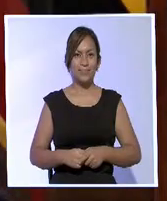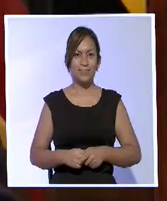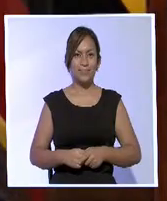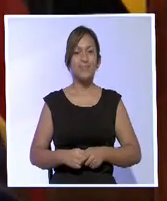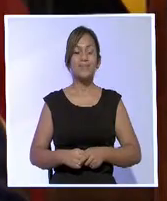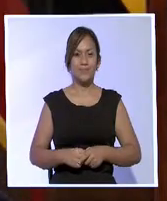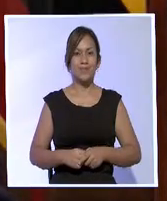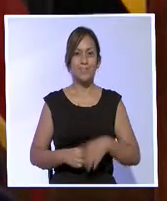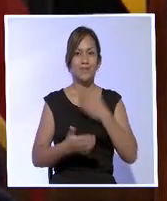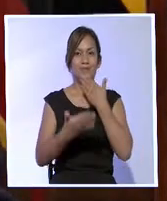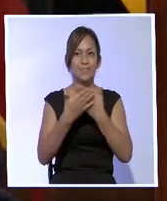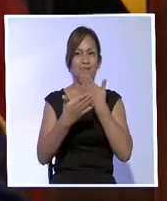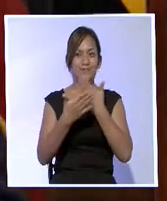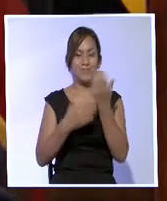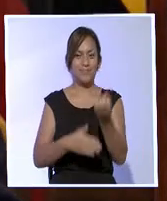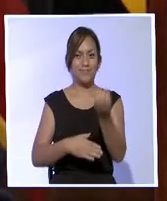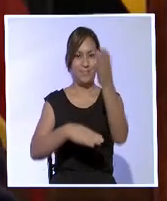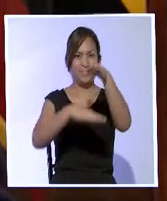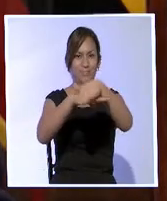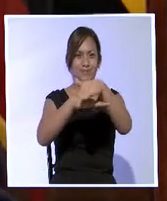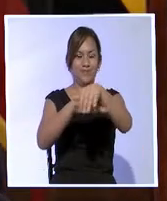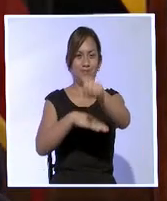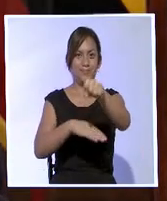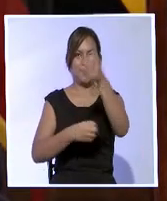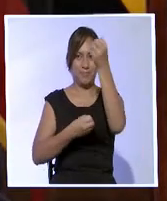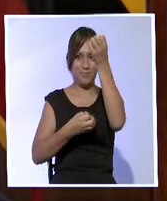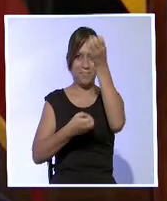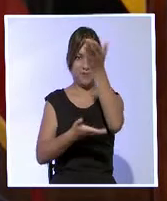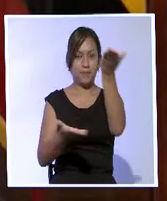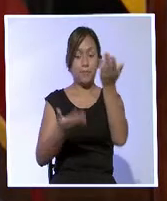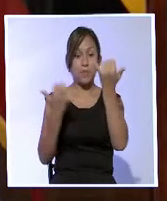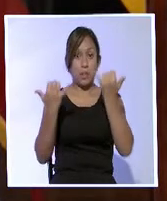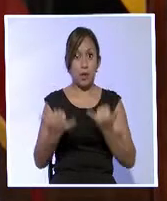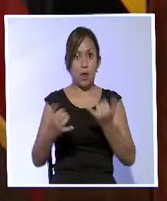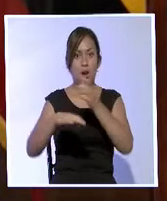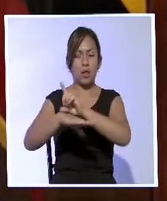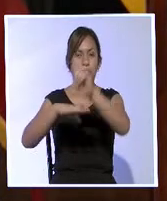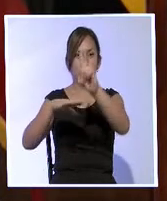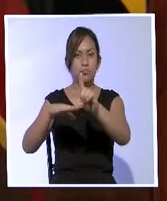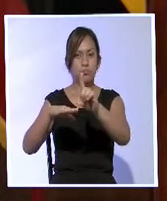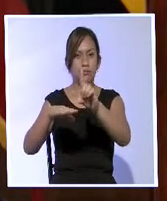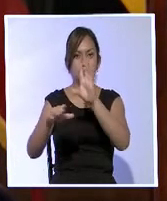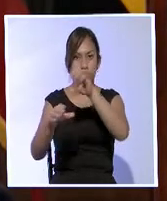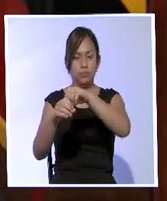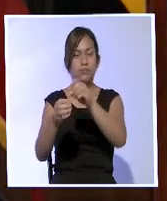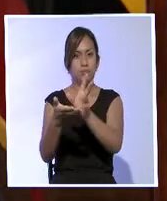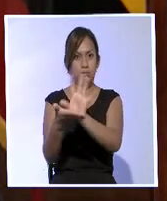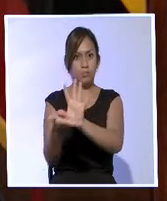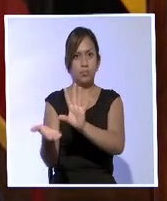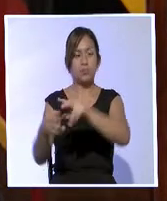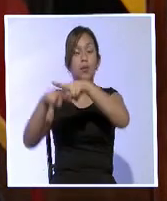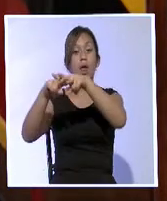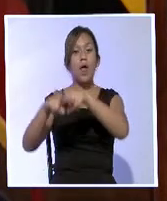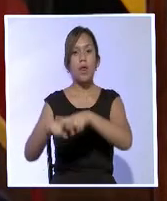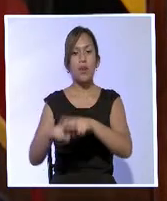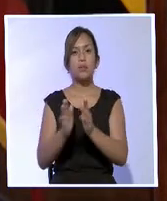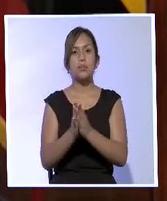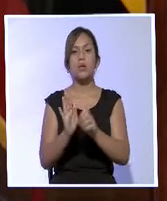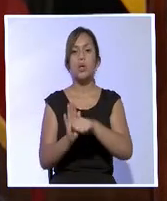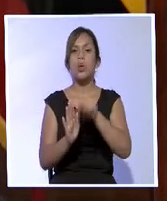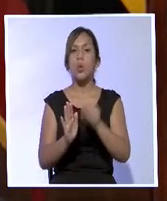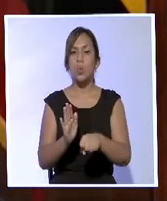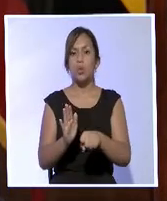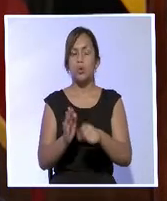gracias muy buenas tardes por informarles que en estos momentos del consejo de administración legislativa cal analiza el pedido de juicio político